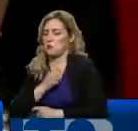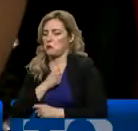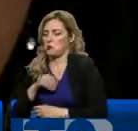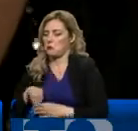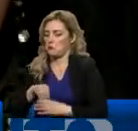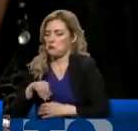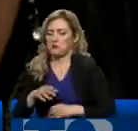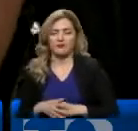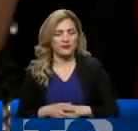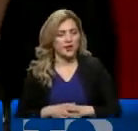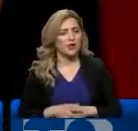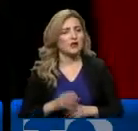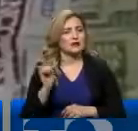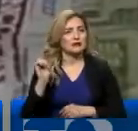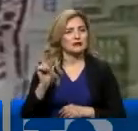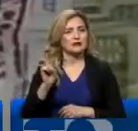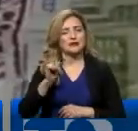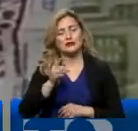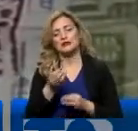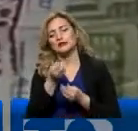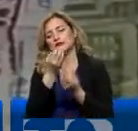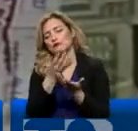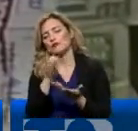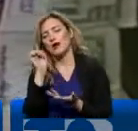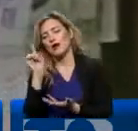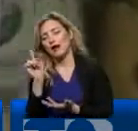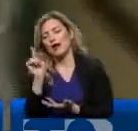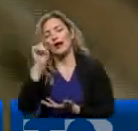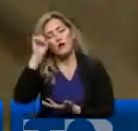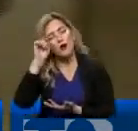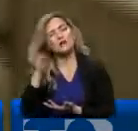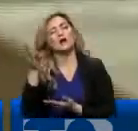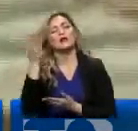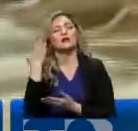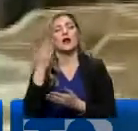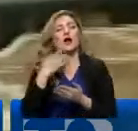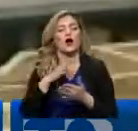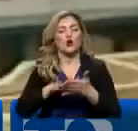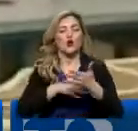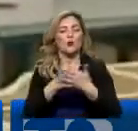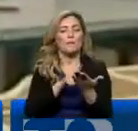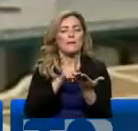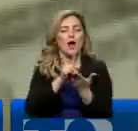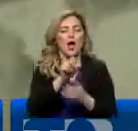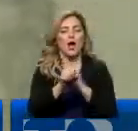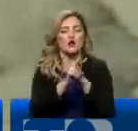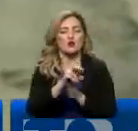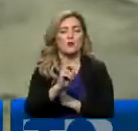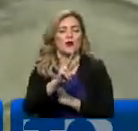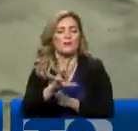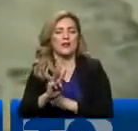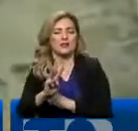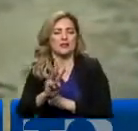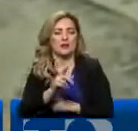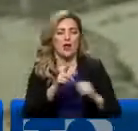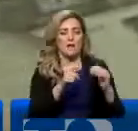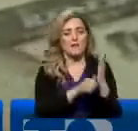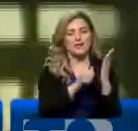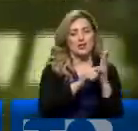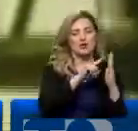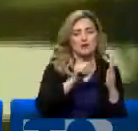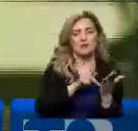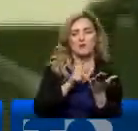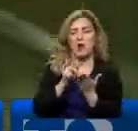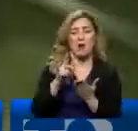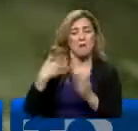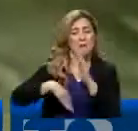liquidez. La funcionaria recordó que hay un cronograma de pagos hasta el 2026 para que Finanzas le cancele al Central más de 2.800